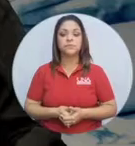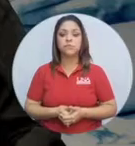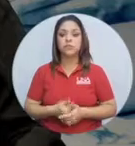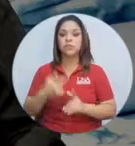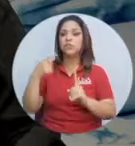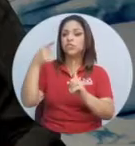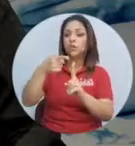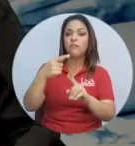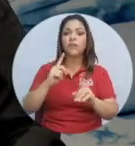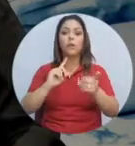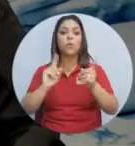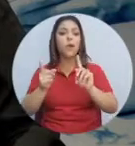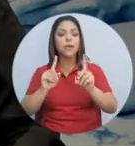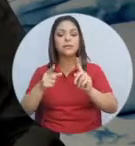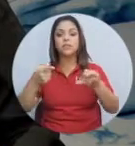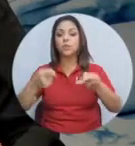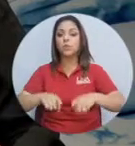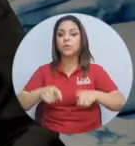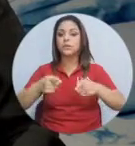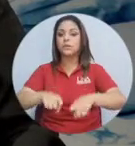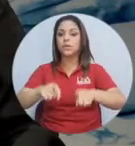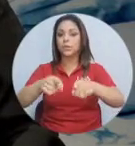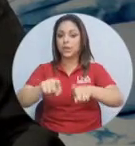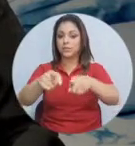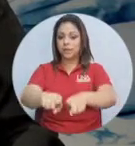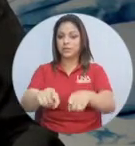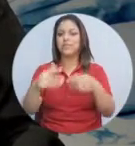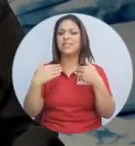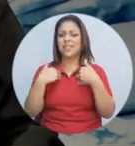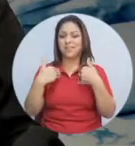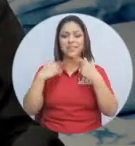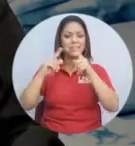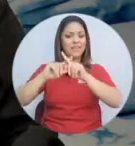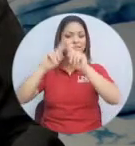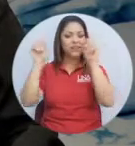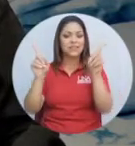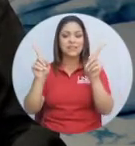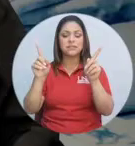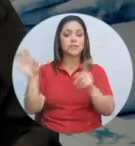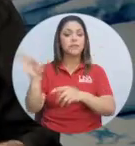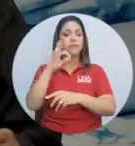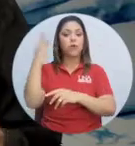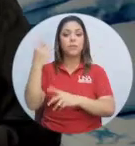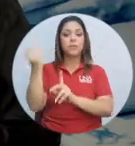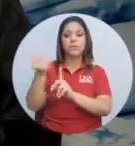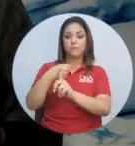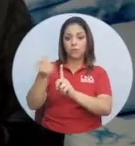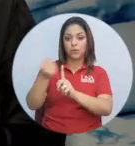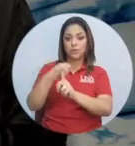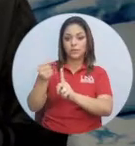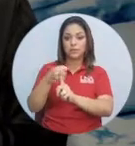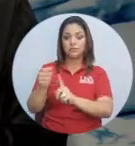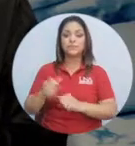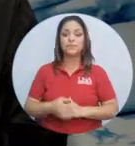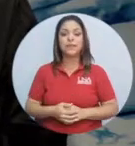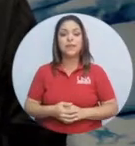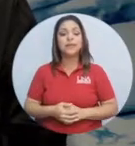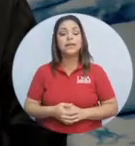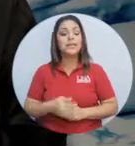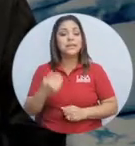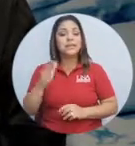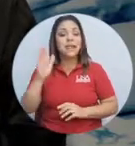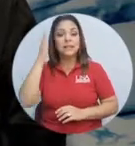de cuáles son esas consecuencias que tienen estas diversas formas de violencia. O sea, ya hemos visto que no todo califica